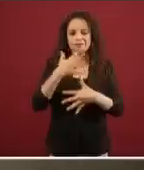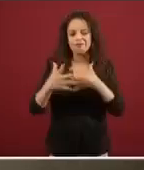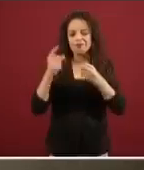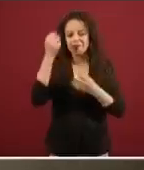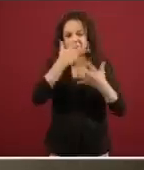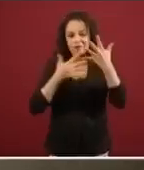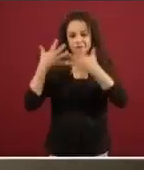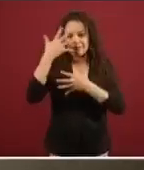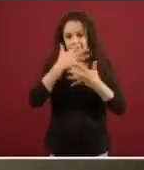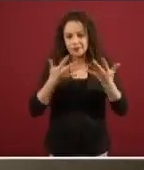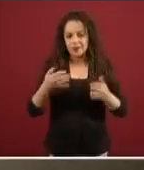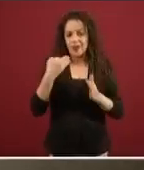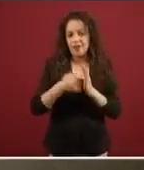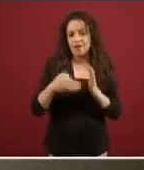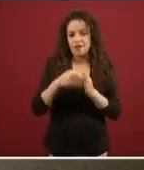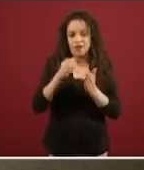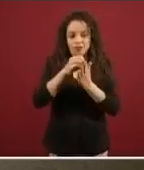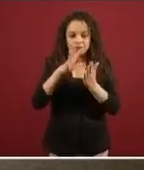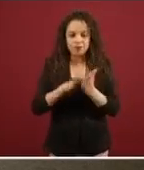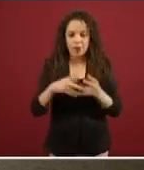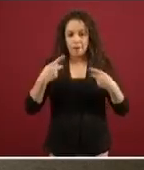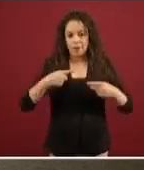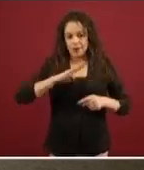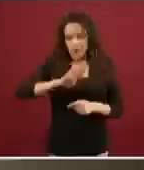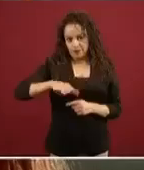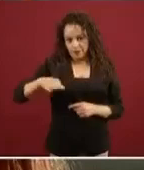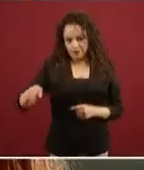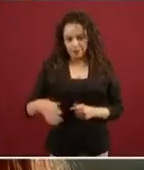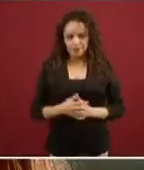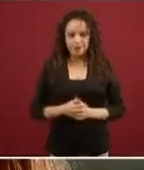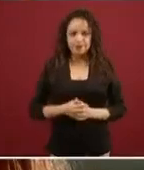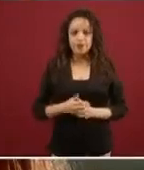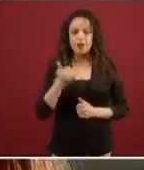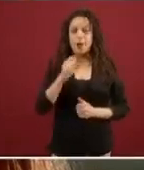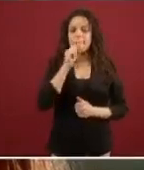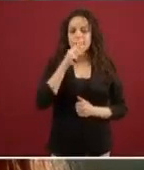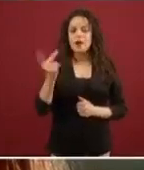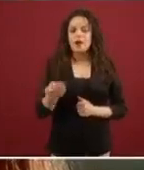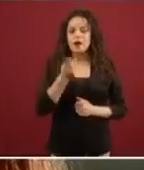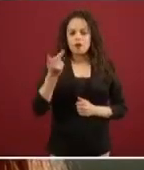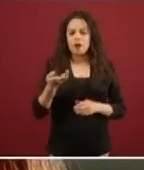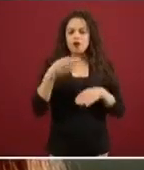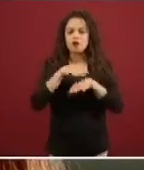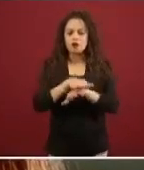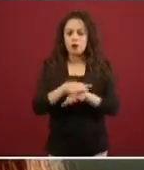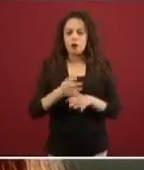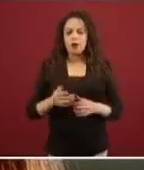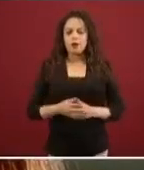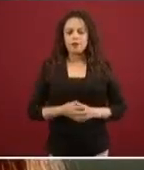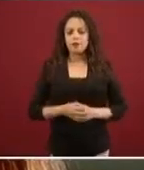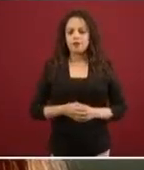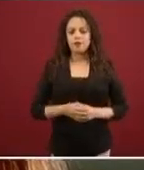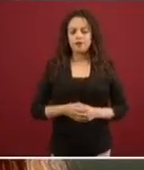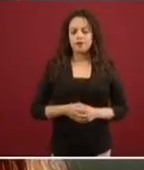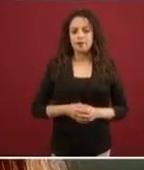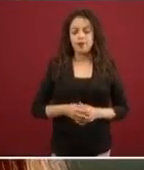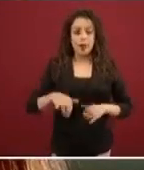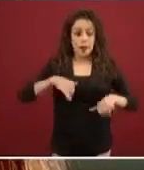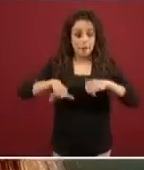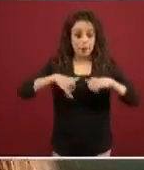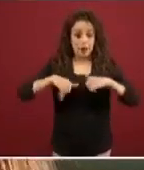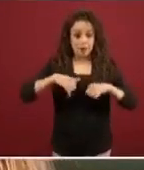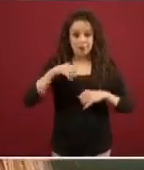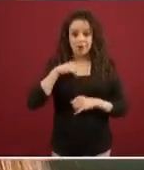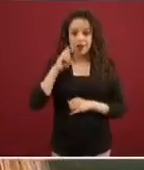decesos. Y también preguntarle con respecto a, cuando vimos este mapa que presentaron en la conferencia de la